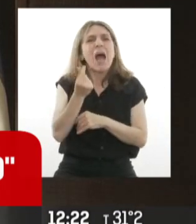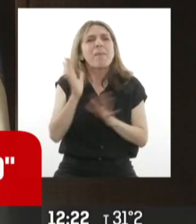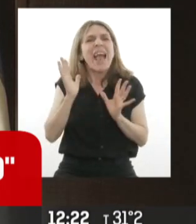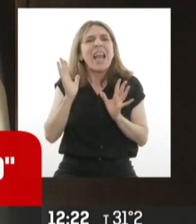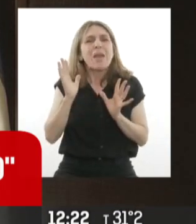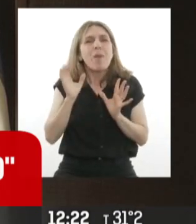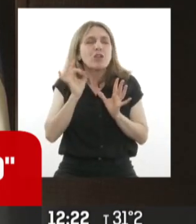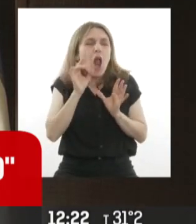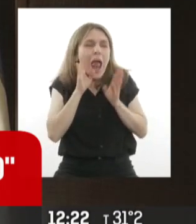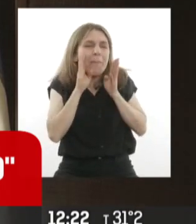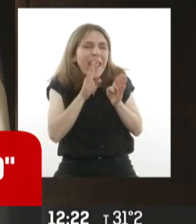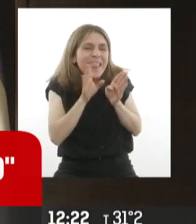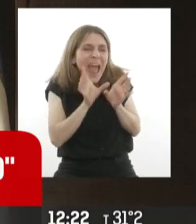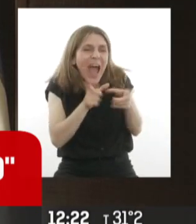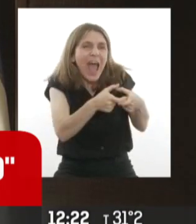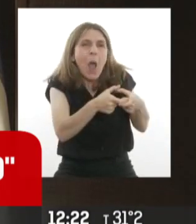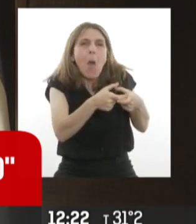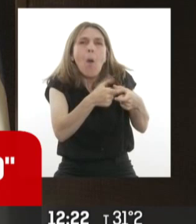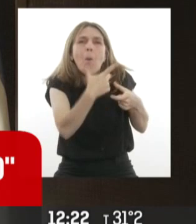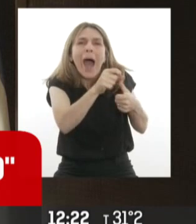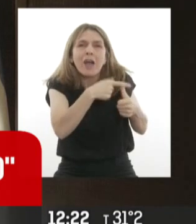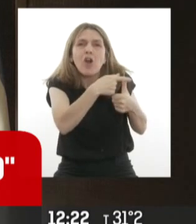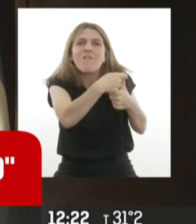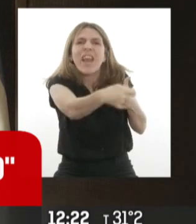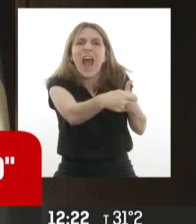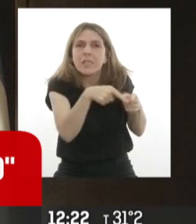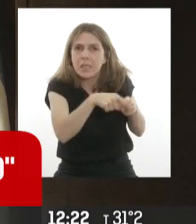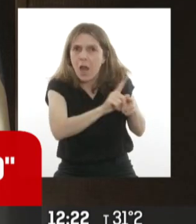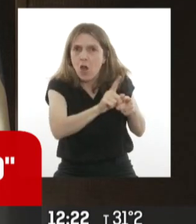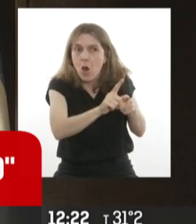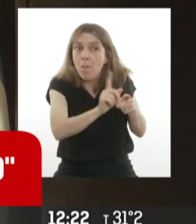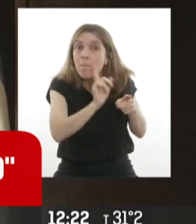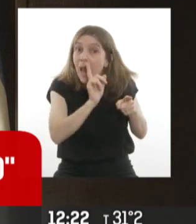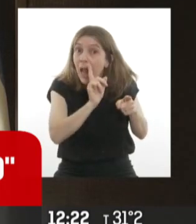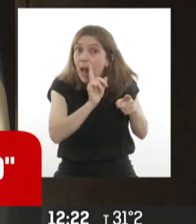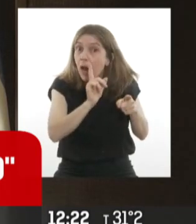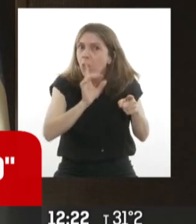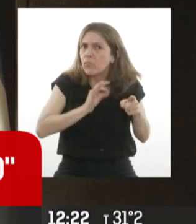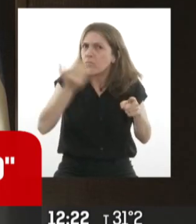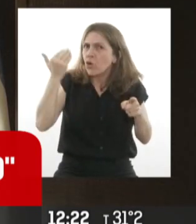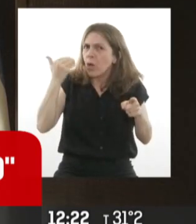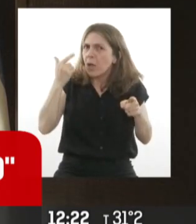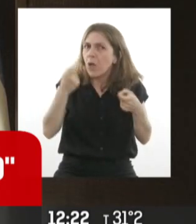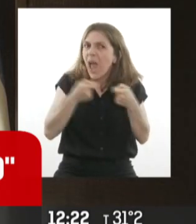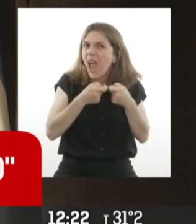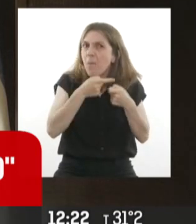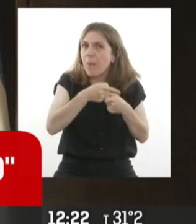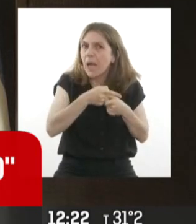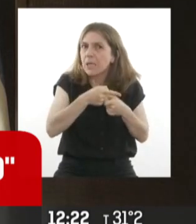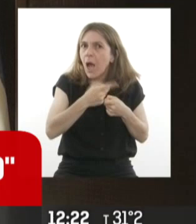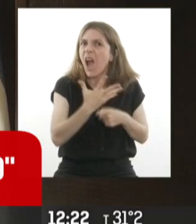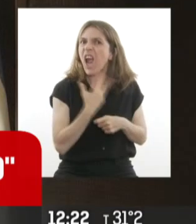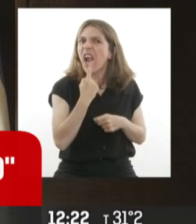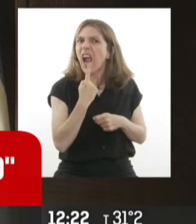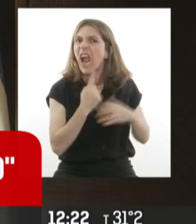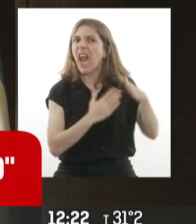la especulación financiera. Pero un día pasó que en esas empresas fue más importante el gerente financiero que